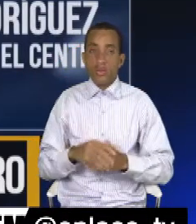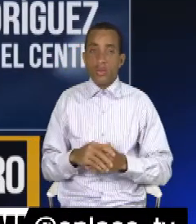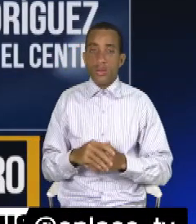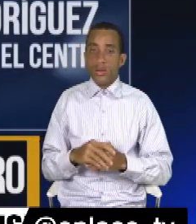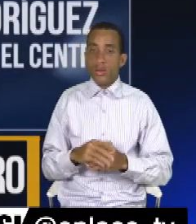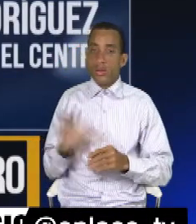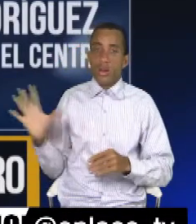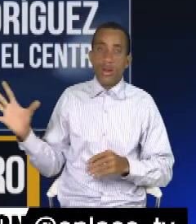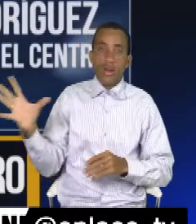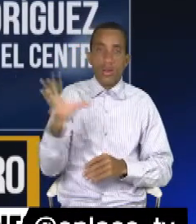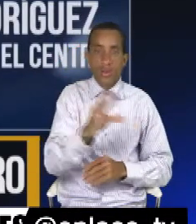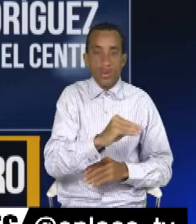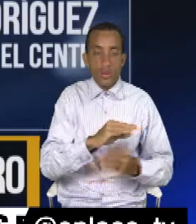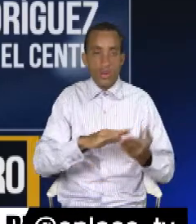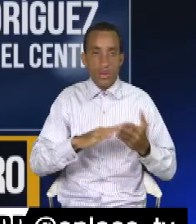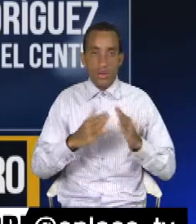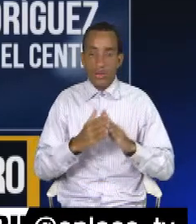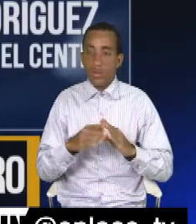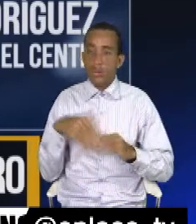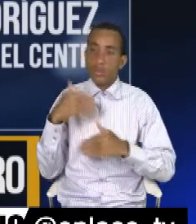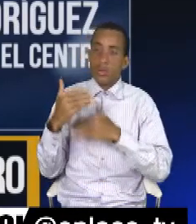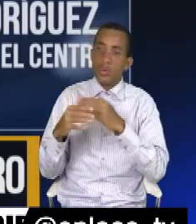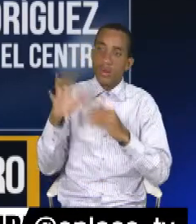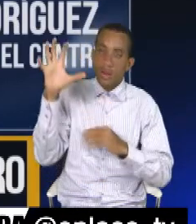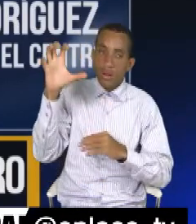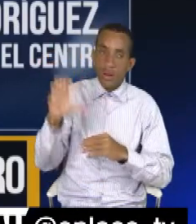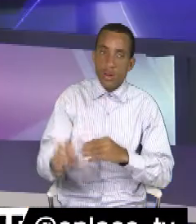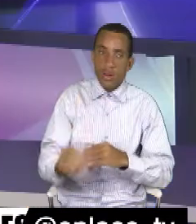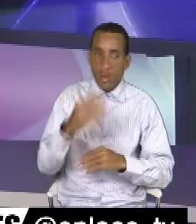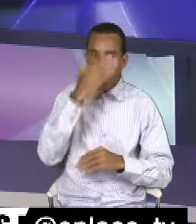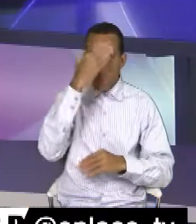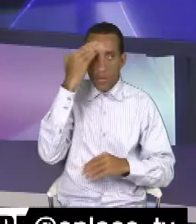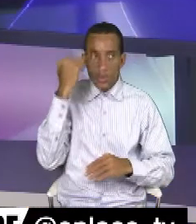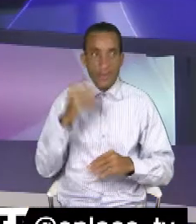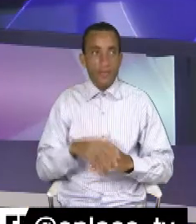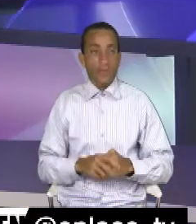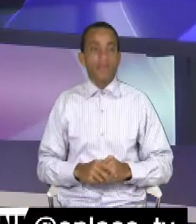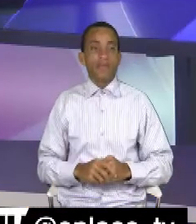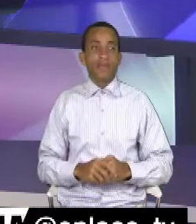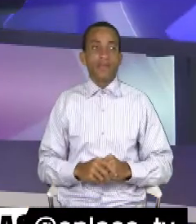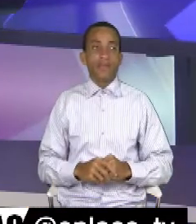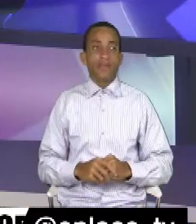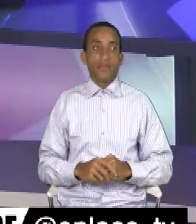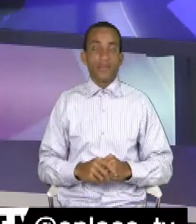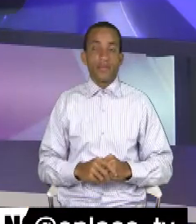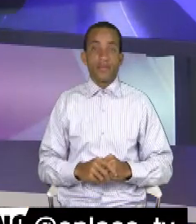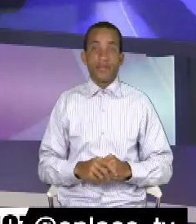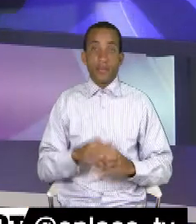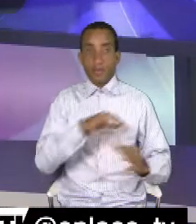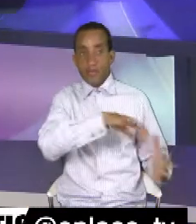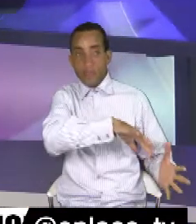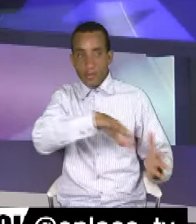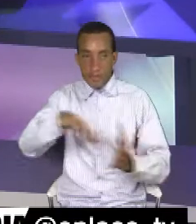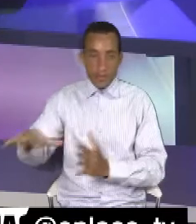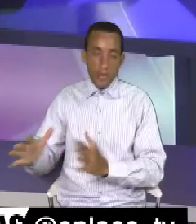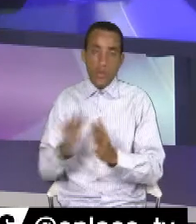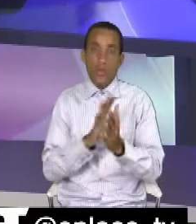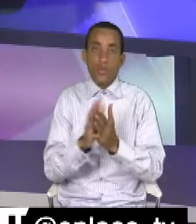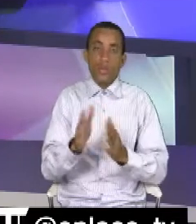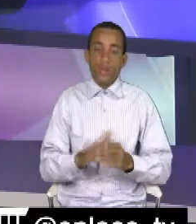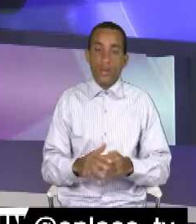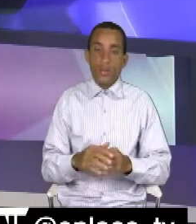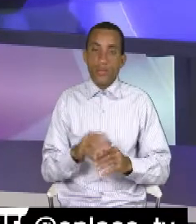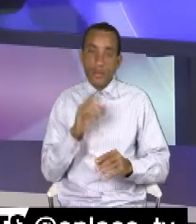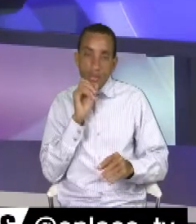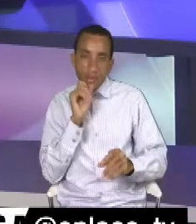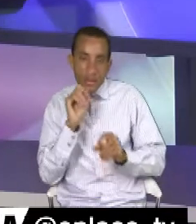comunidades, y se convierte en abandono y olvido. En otras noticias, en rueda de prensa, el alcalde